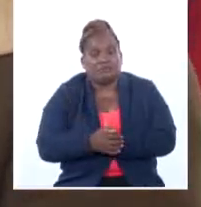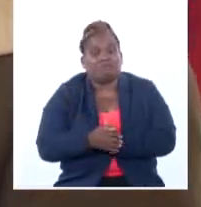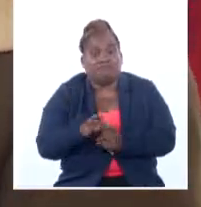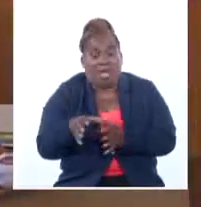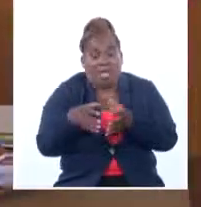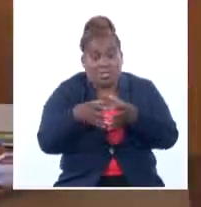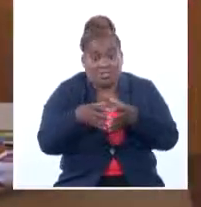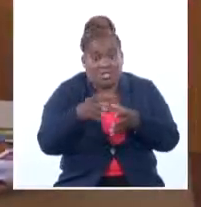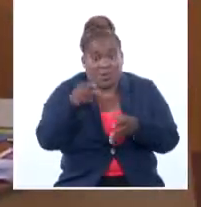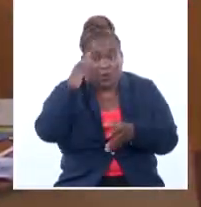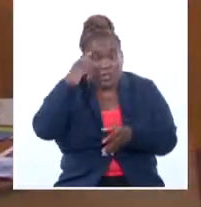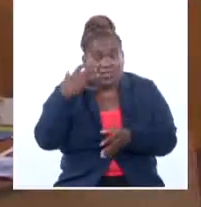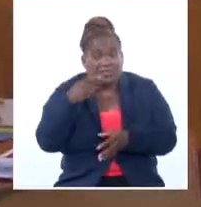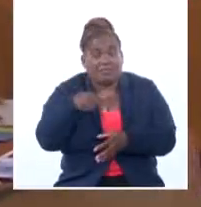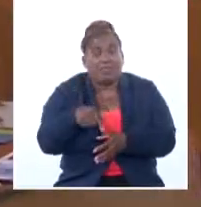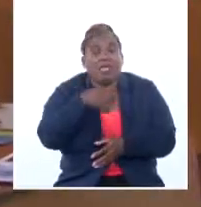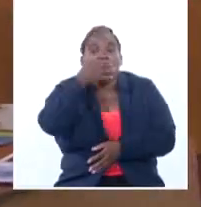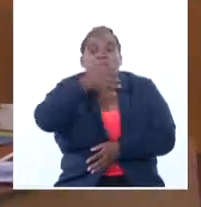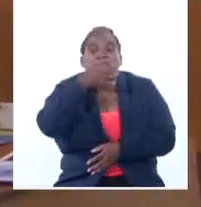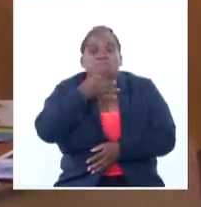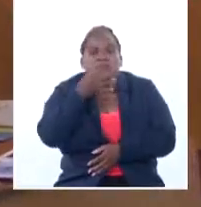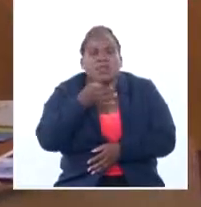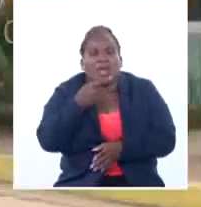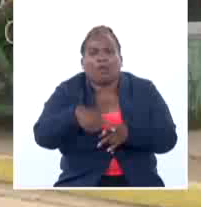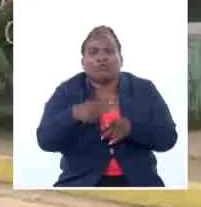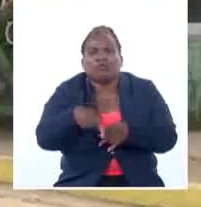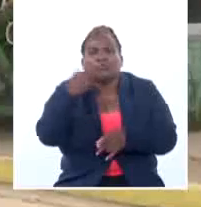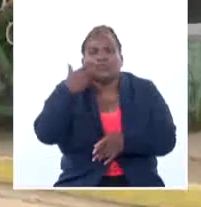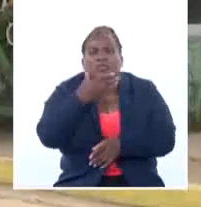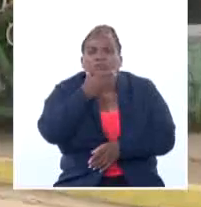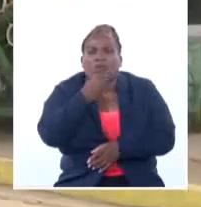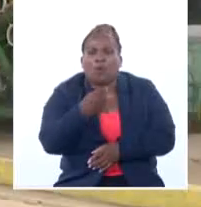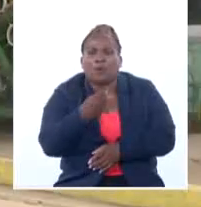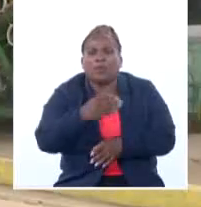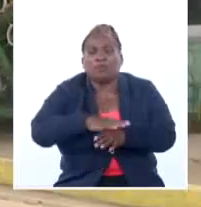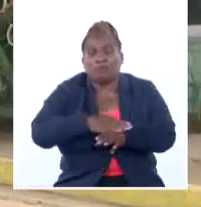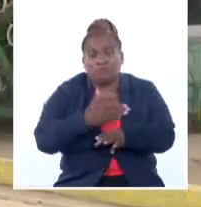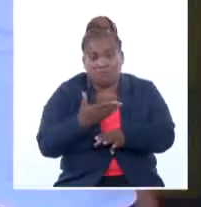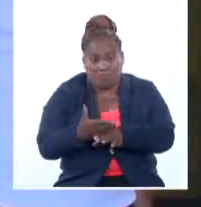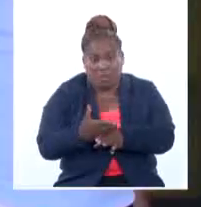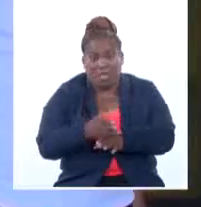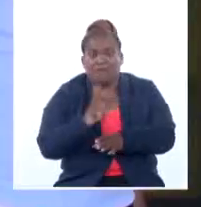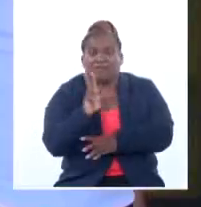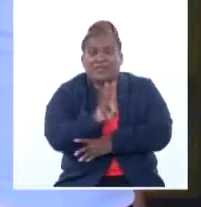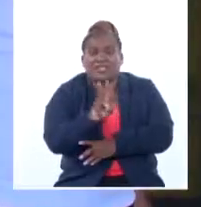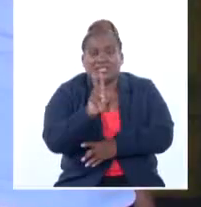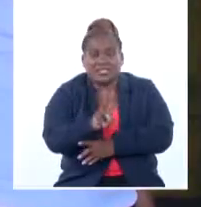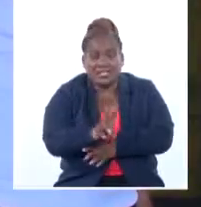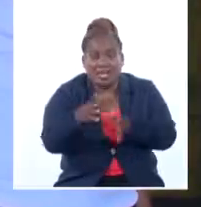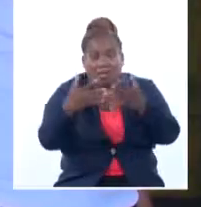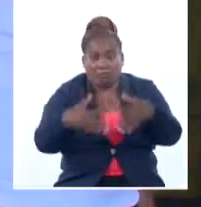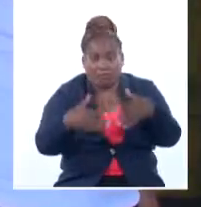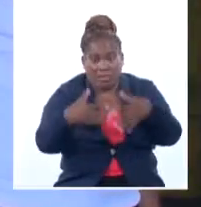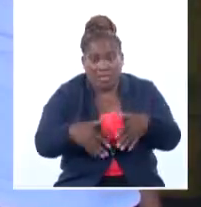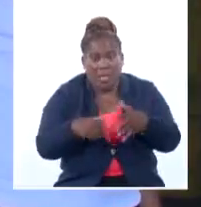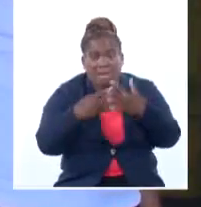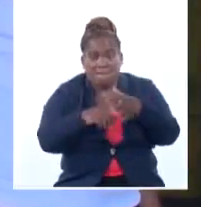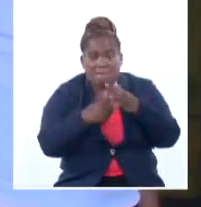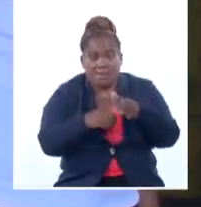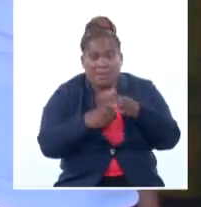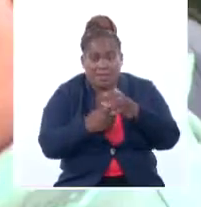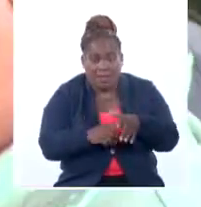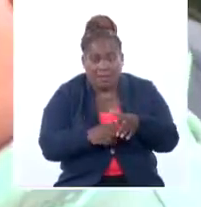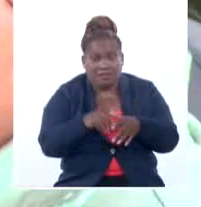temas interesantes para la adolescencia. Luego, el periplo estuvo dirigido a la planta mecánica Primero de Mayo, una unidad